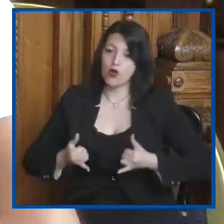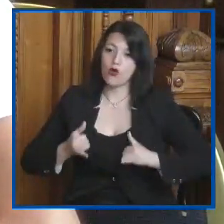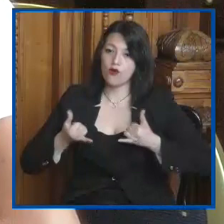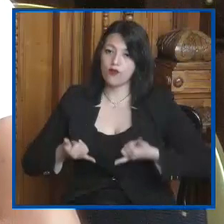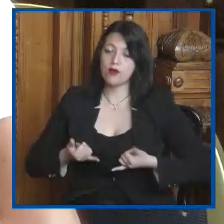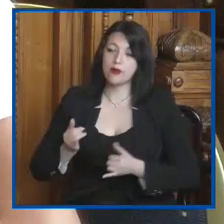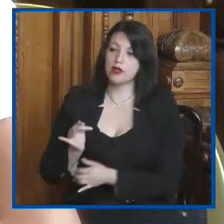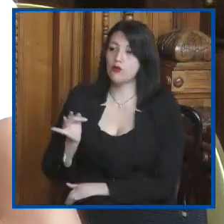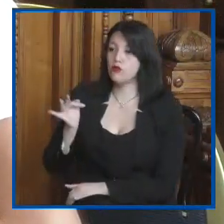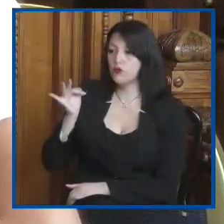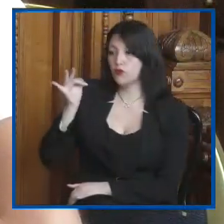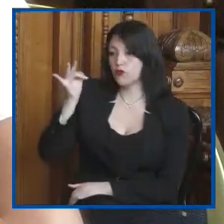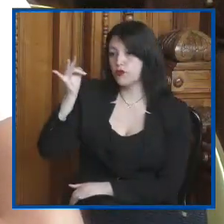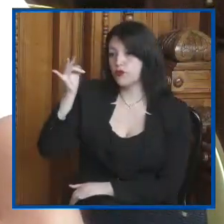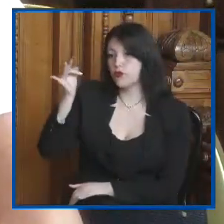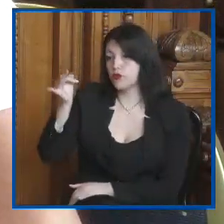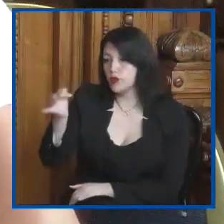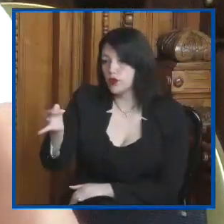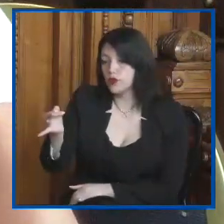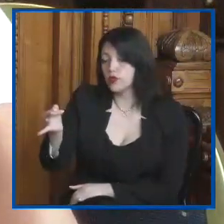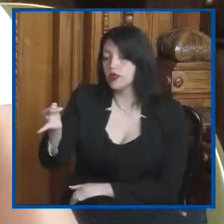en un futuro empezar a romper